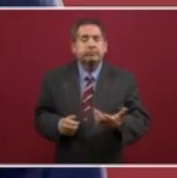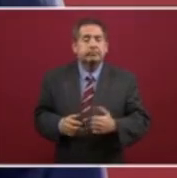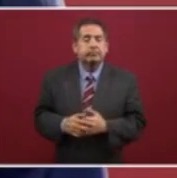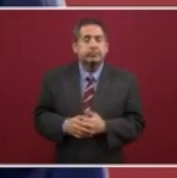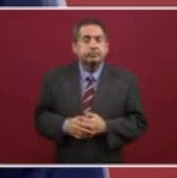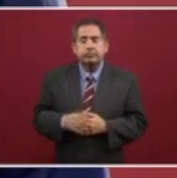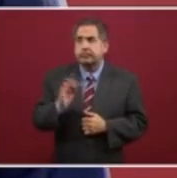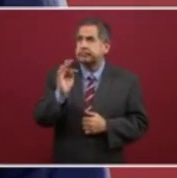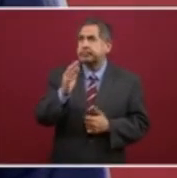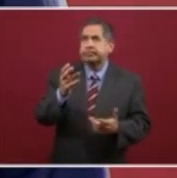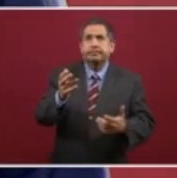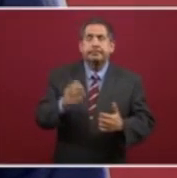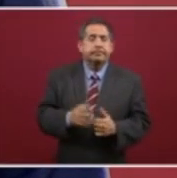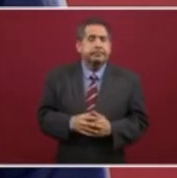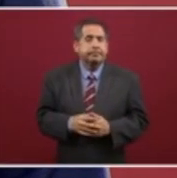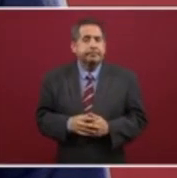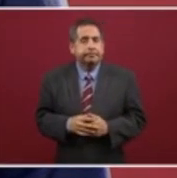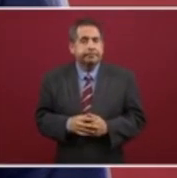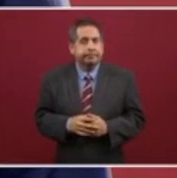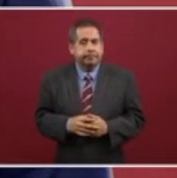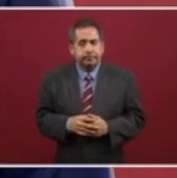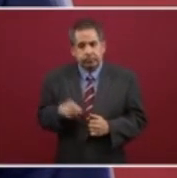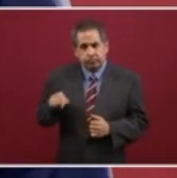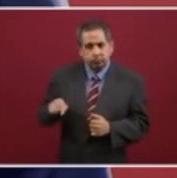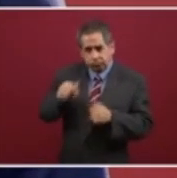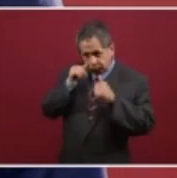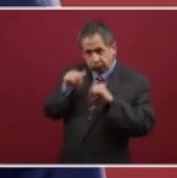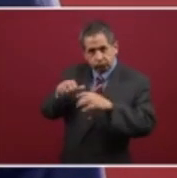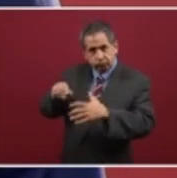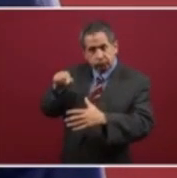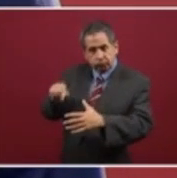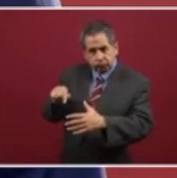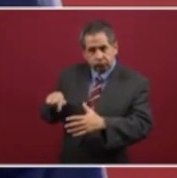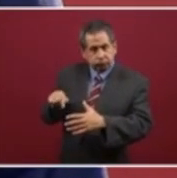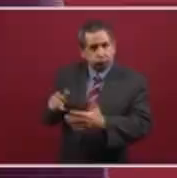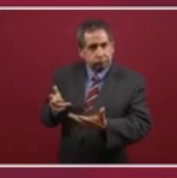no se va a tener en cuenta